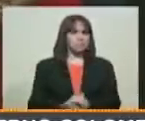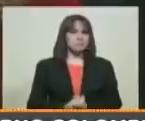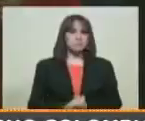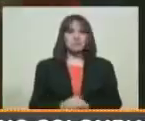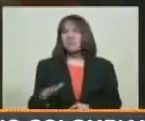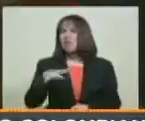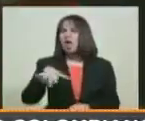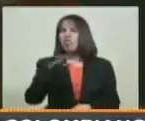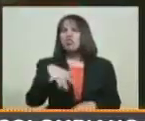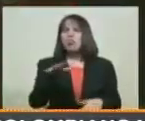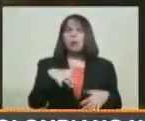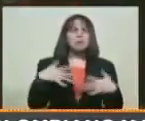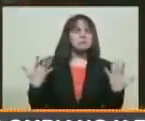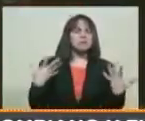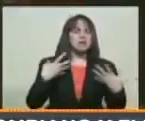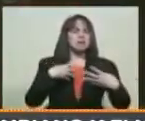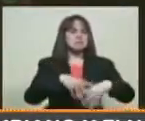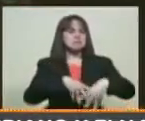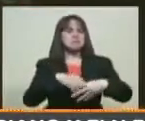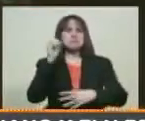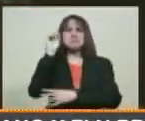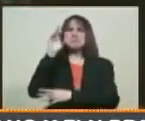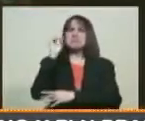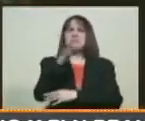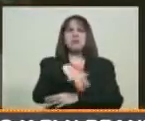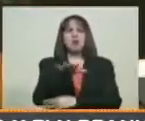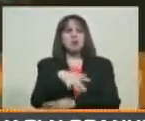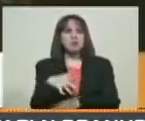¿dónde es el acto, Edwin?